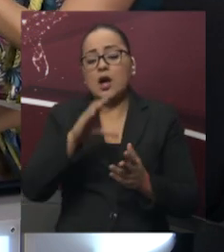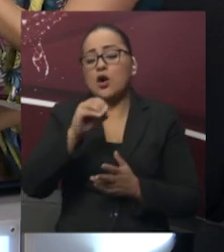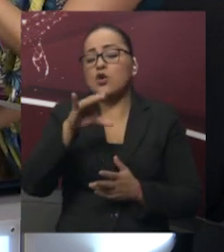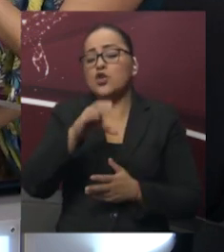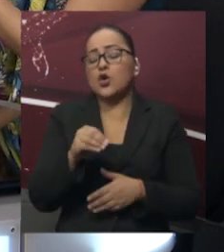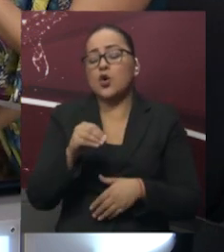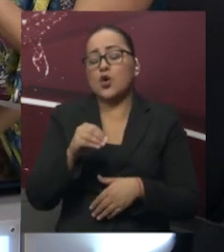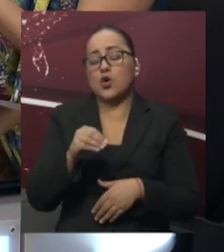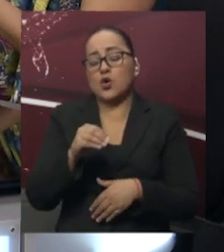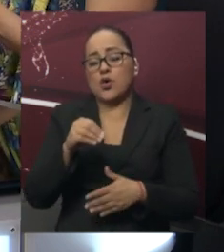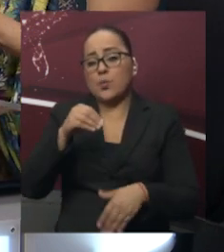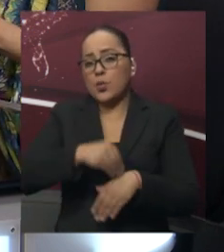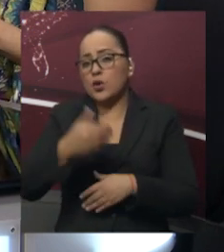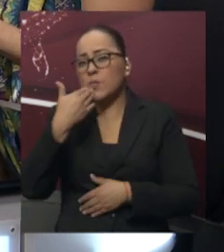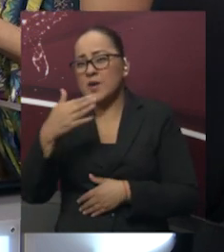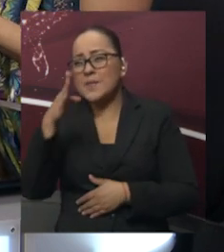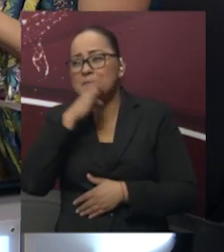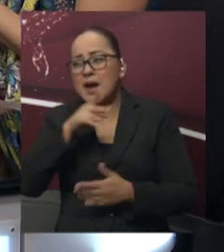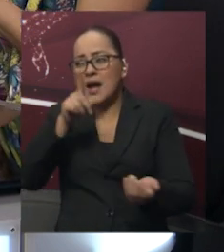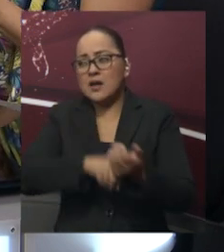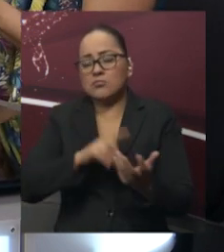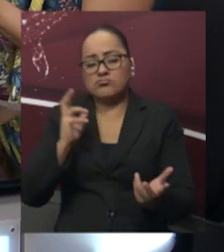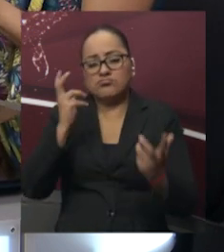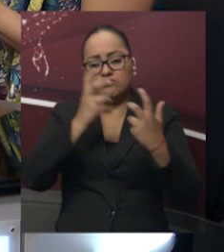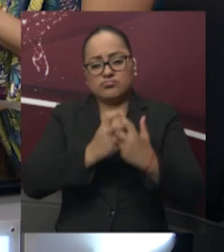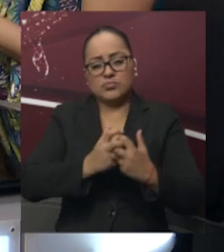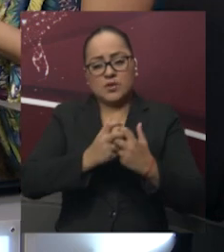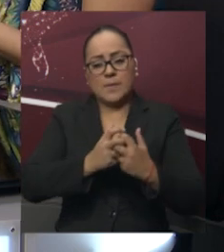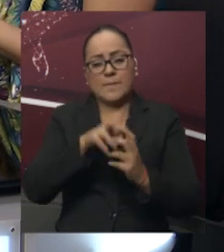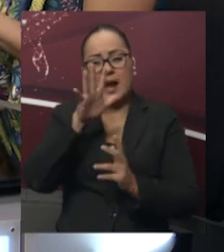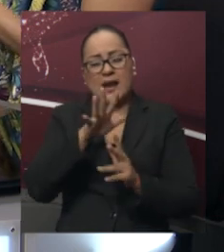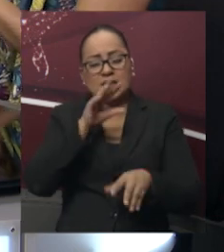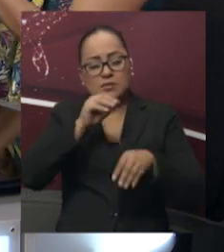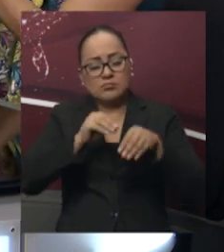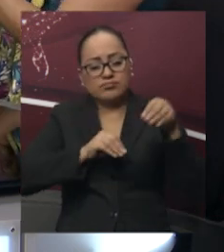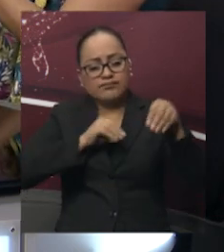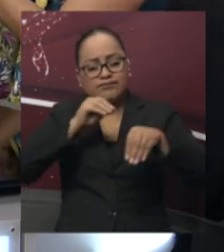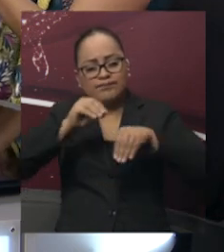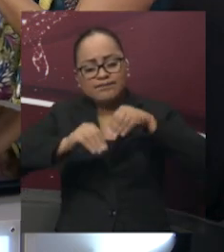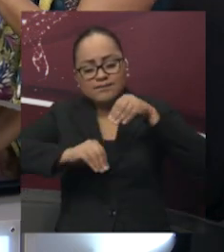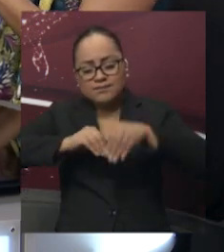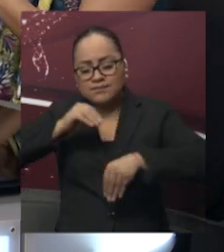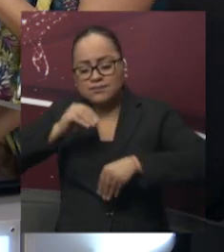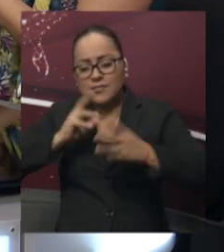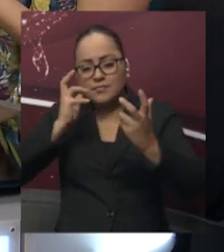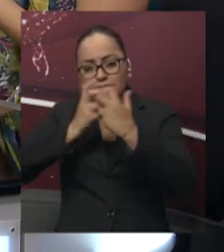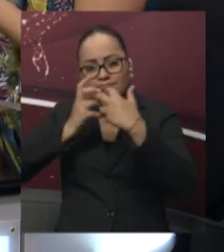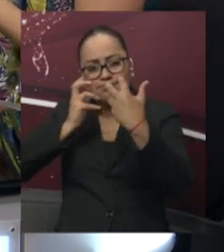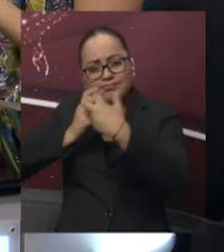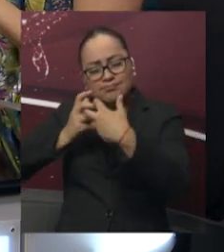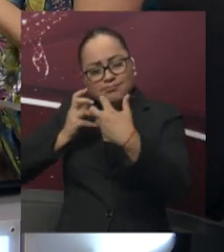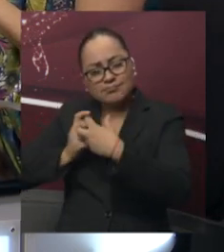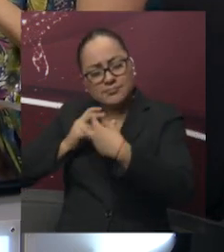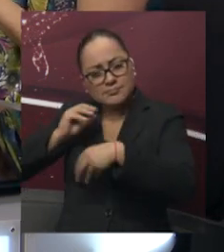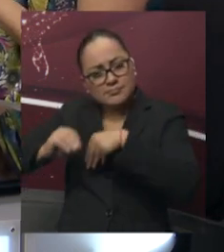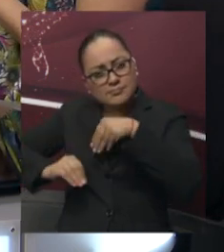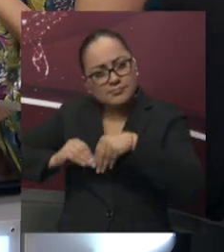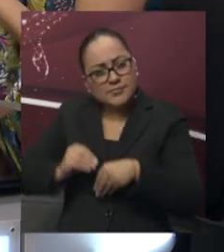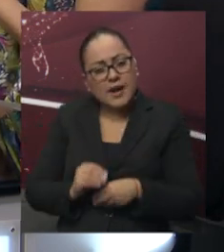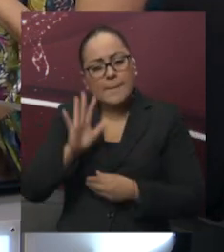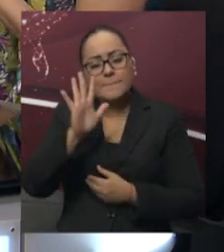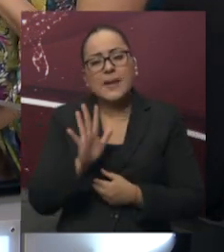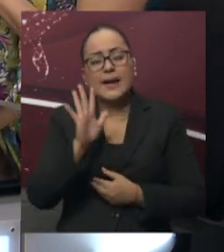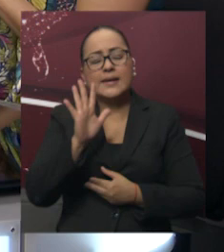esto forman una gran pieza, como en un mosaico, como si fueran pequeñas piezas que se fueran agrupando y dan a